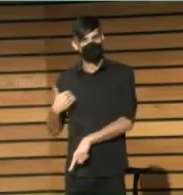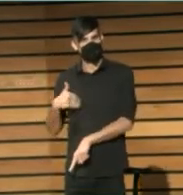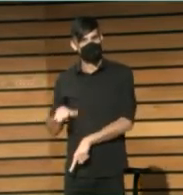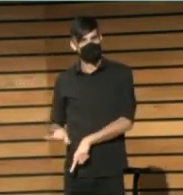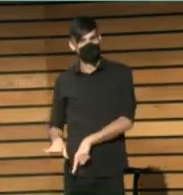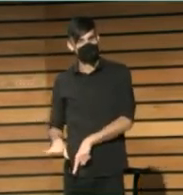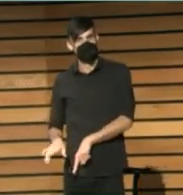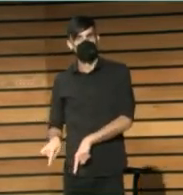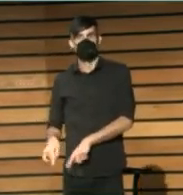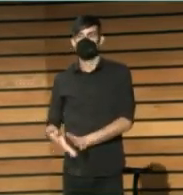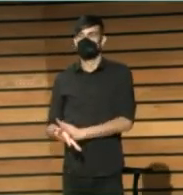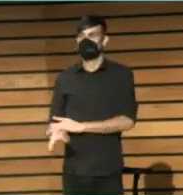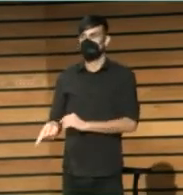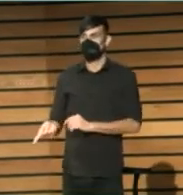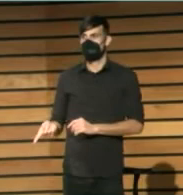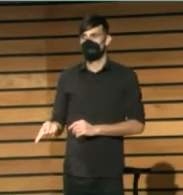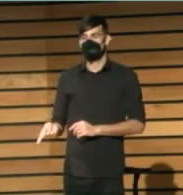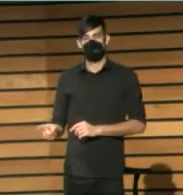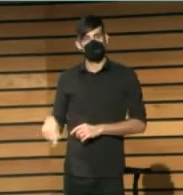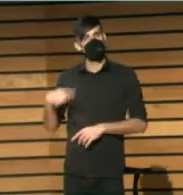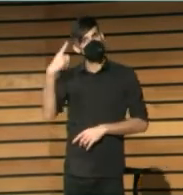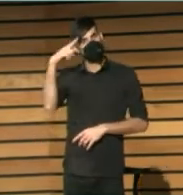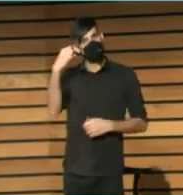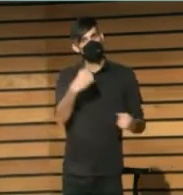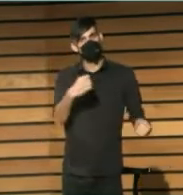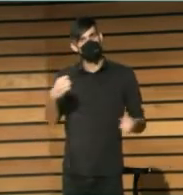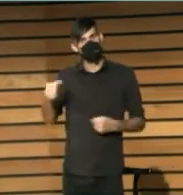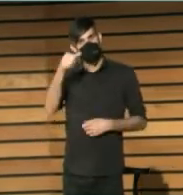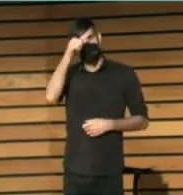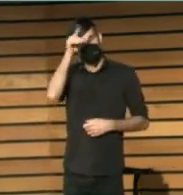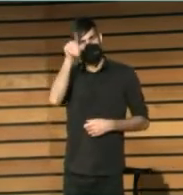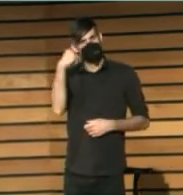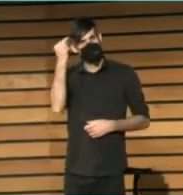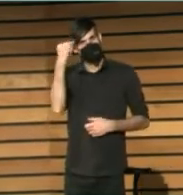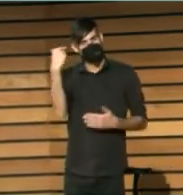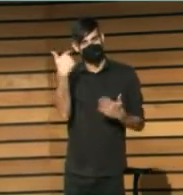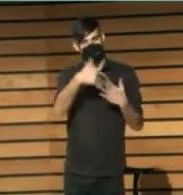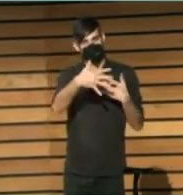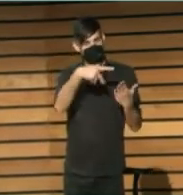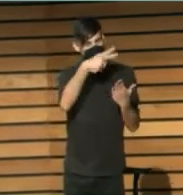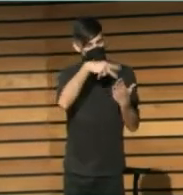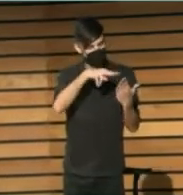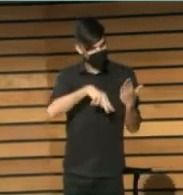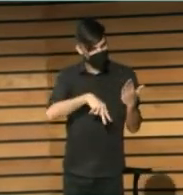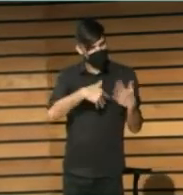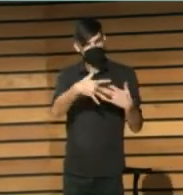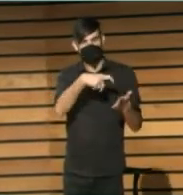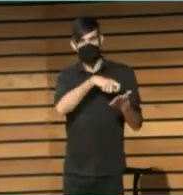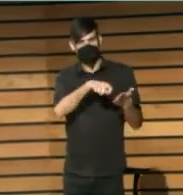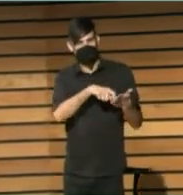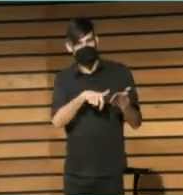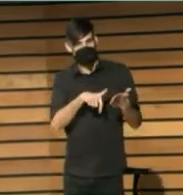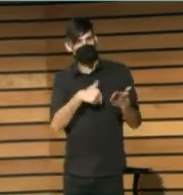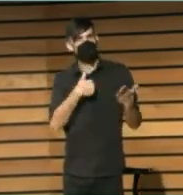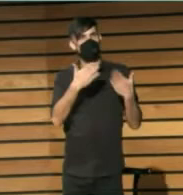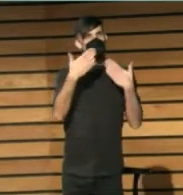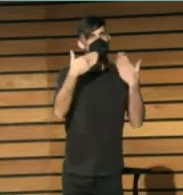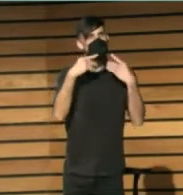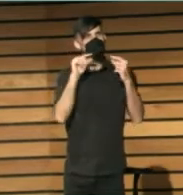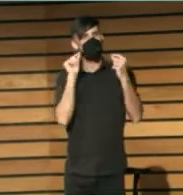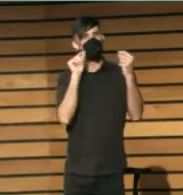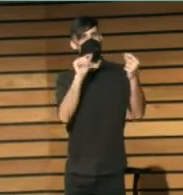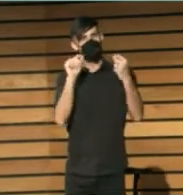no solo sabe leer y escribir y discutir, sobre todo sabe